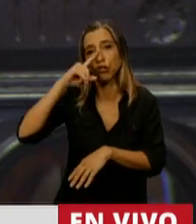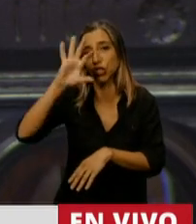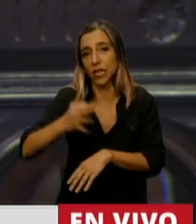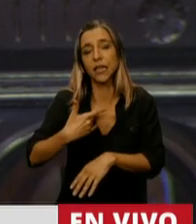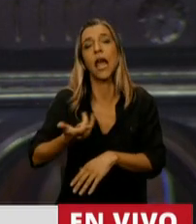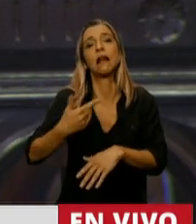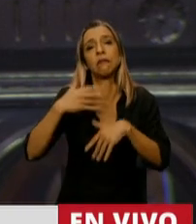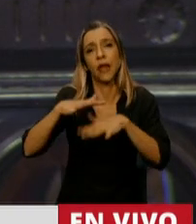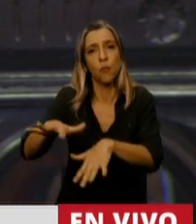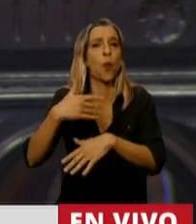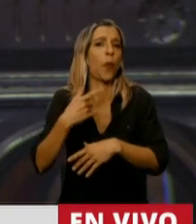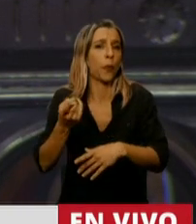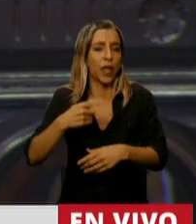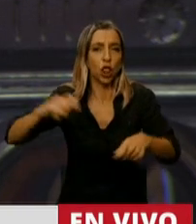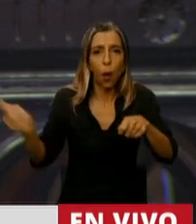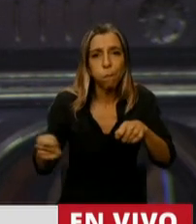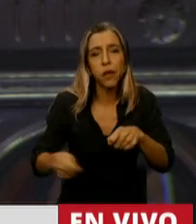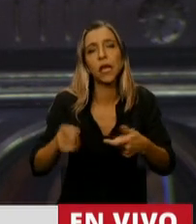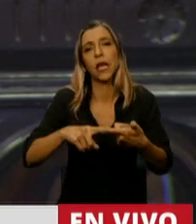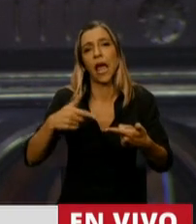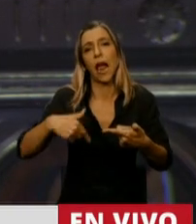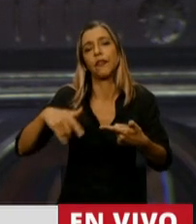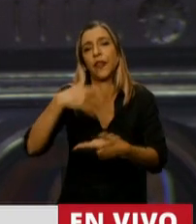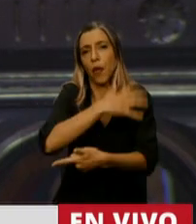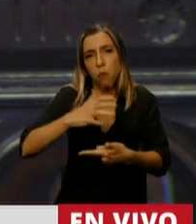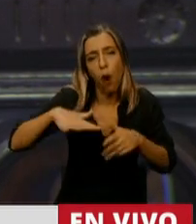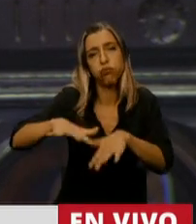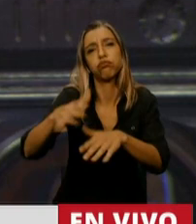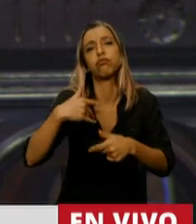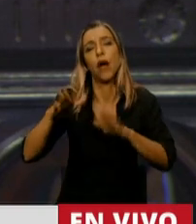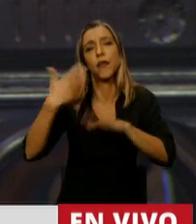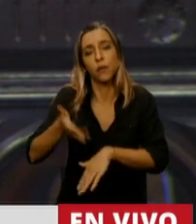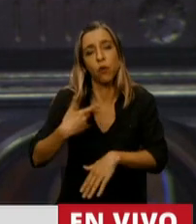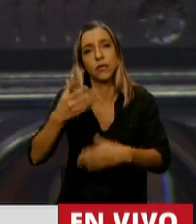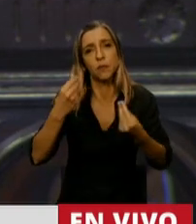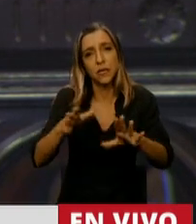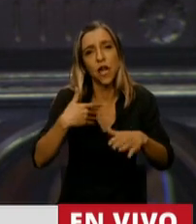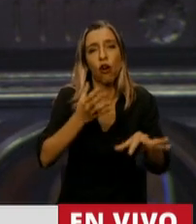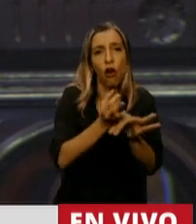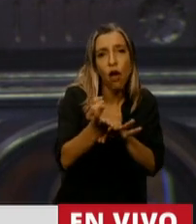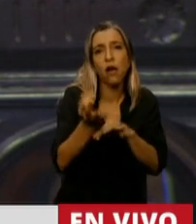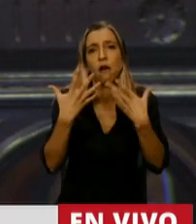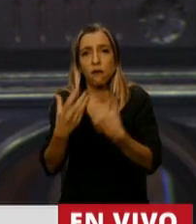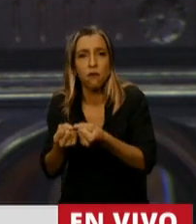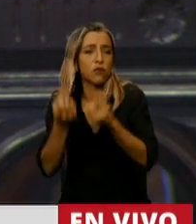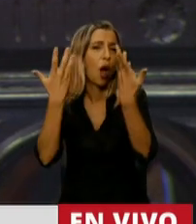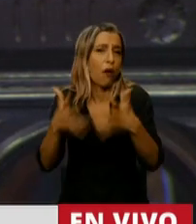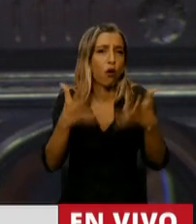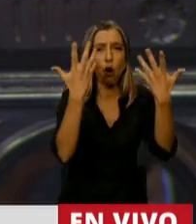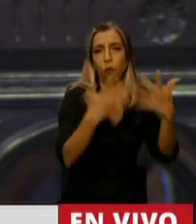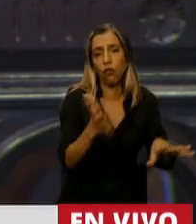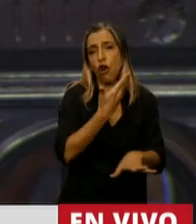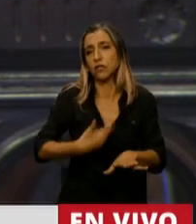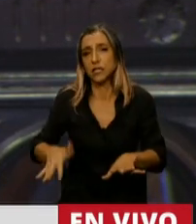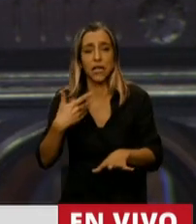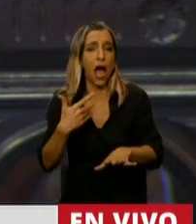90 el movimiento piquetero se hizo cargo de la educación, de la salud, de la alimentación, abandono y retracción del Estado. Y